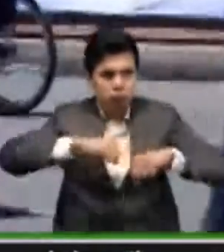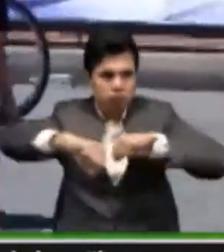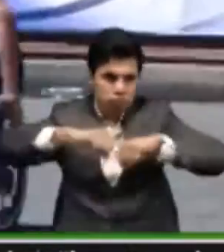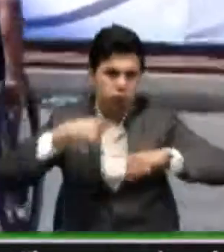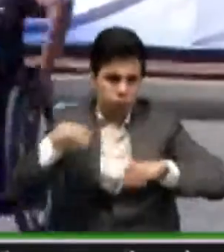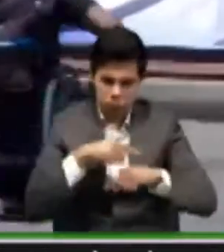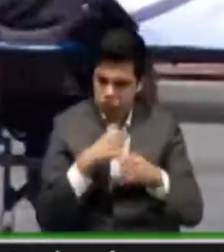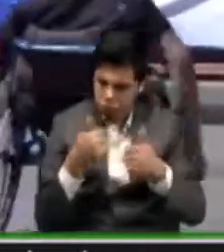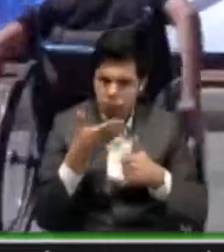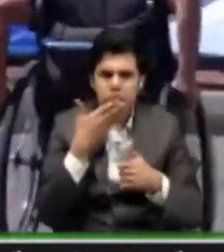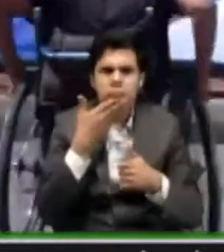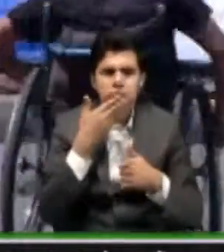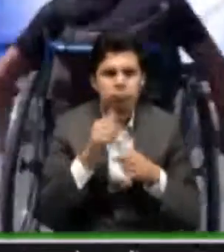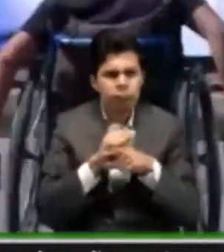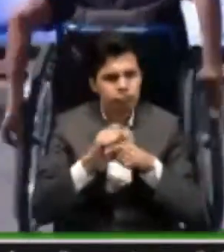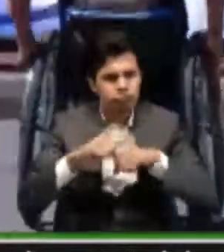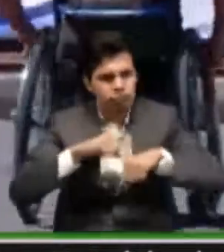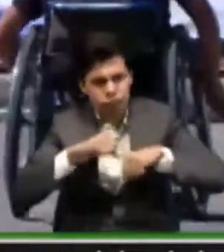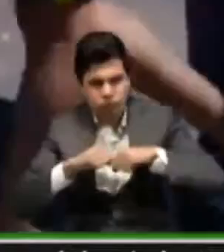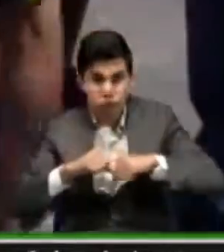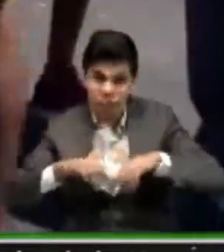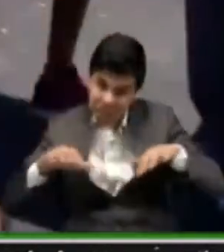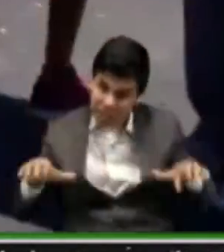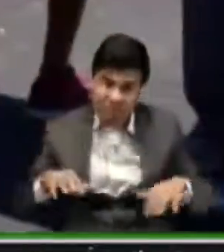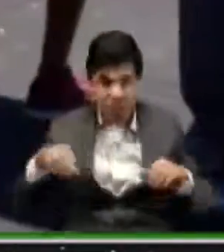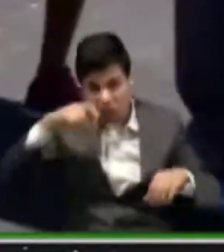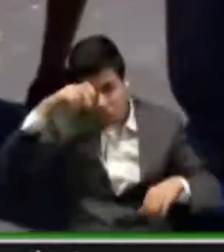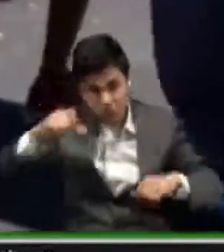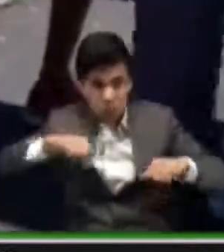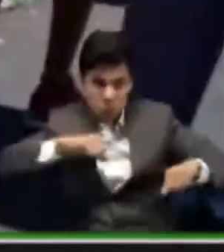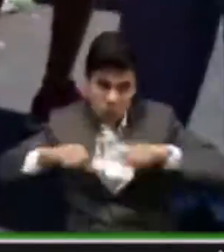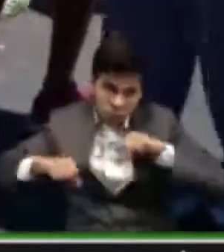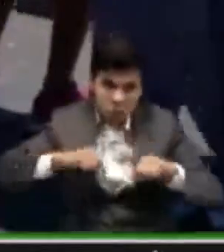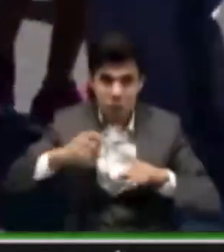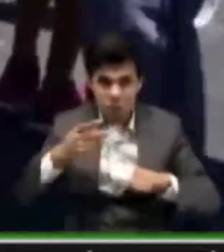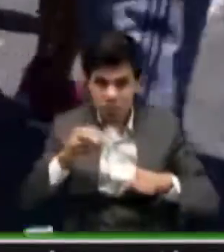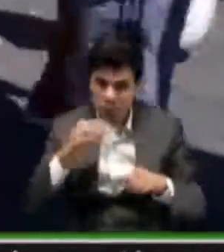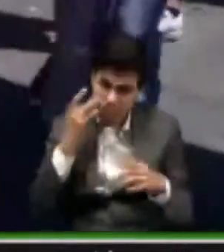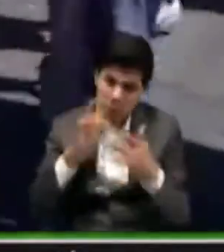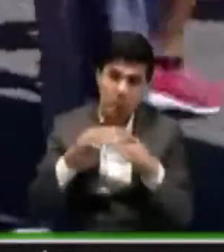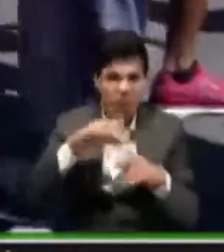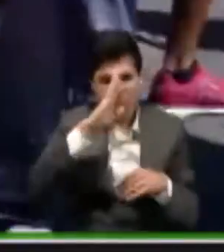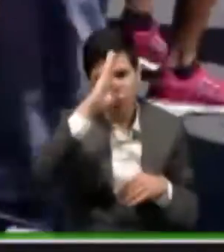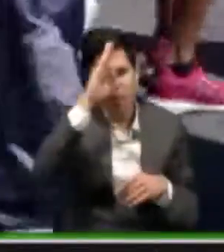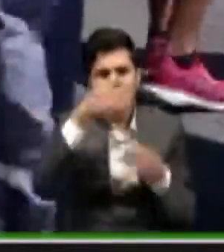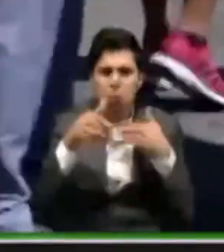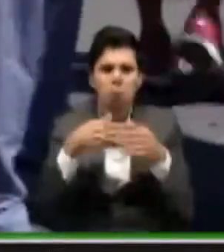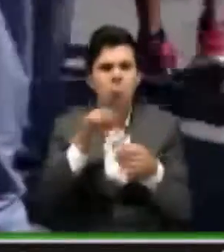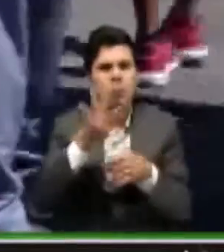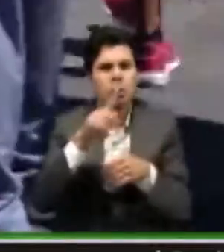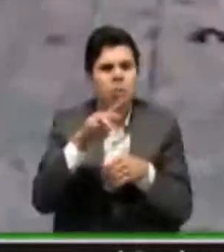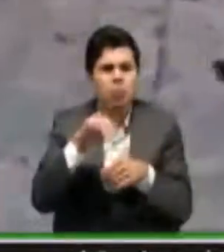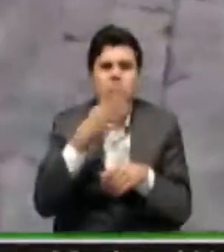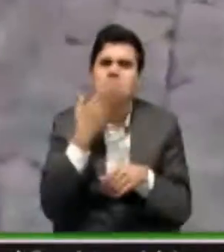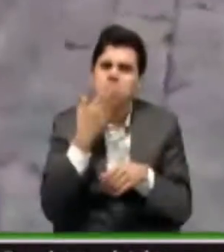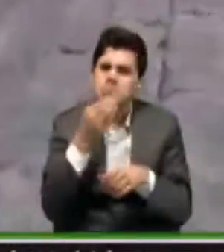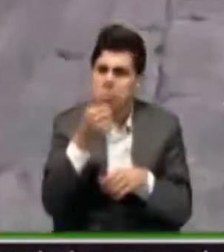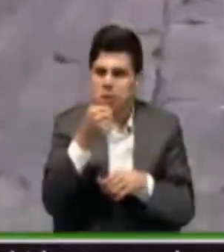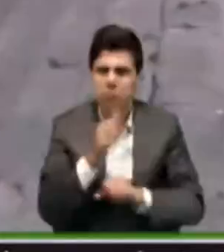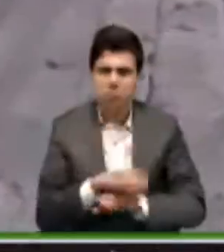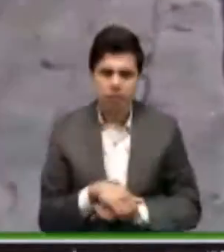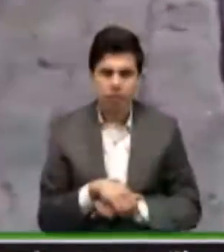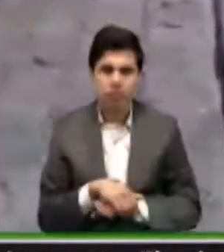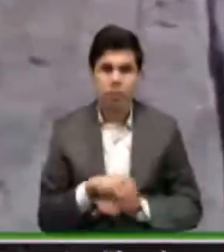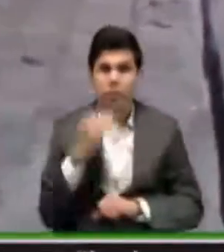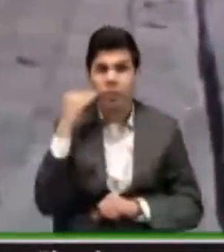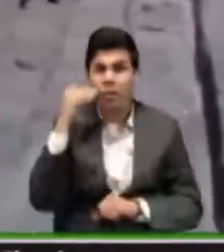nosotros está buena. Estamos acostumbrados a correr más kilometraje, pero para ser cortica está muy buena. Entre las mujeres